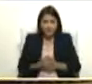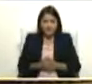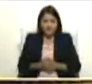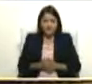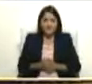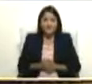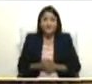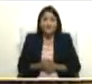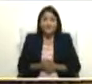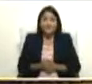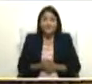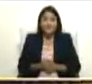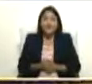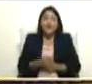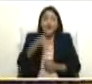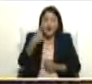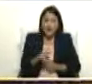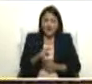a decir que tenemos